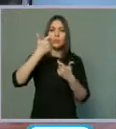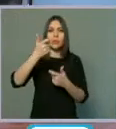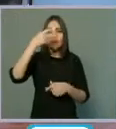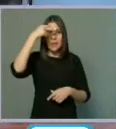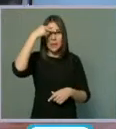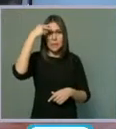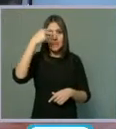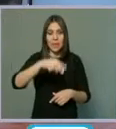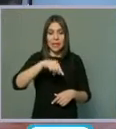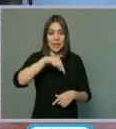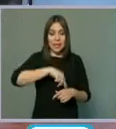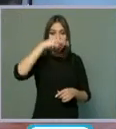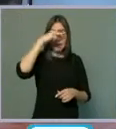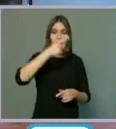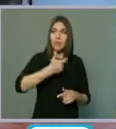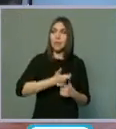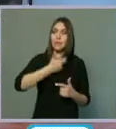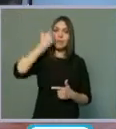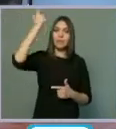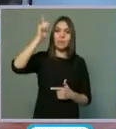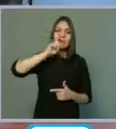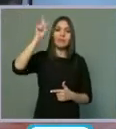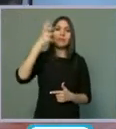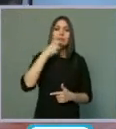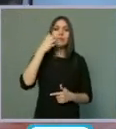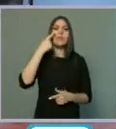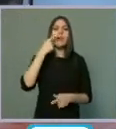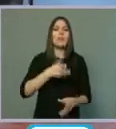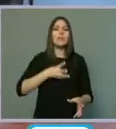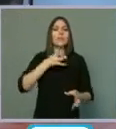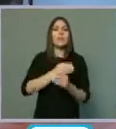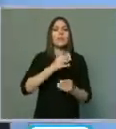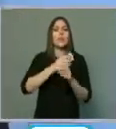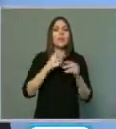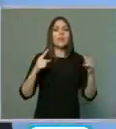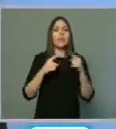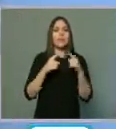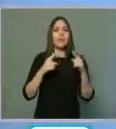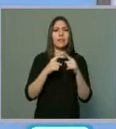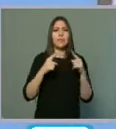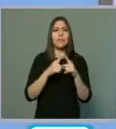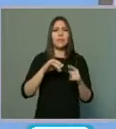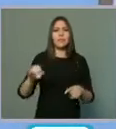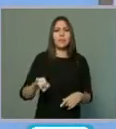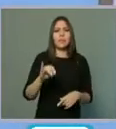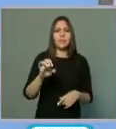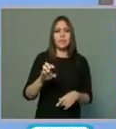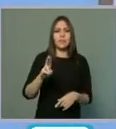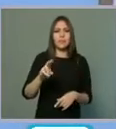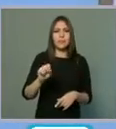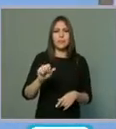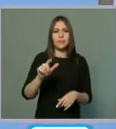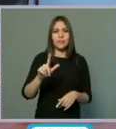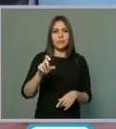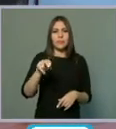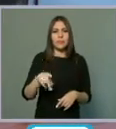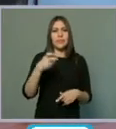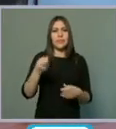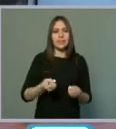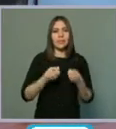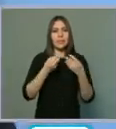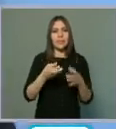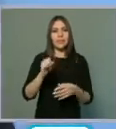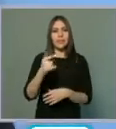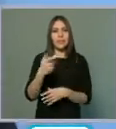templo de Jerusalén, el templo de la Natividad. Pero bueno, eso es parte de nuestro aporte en el siglo XVI. Pero hay que decir